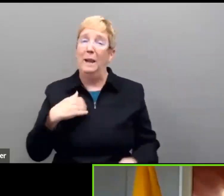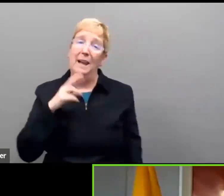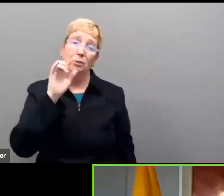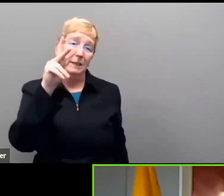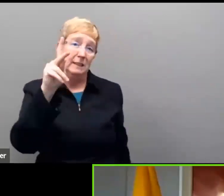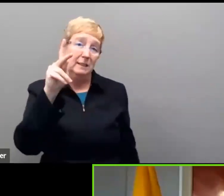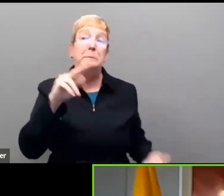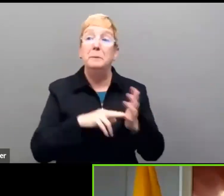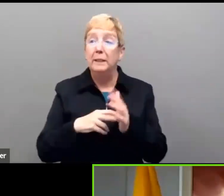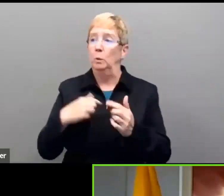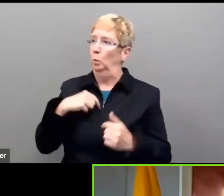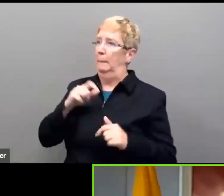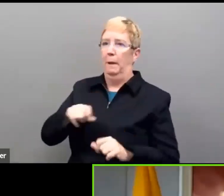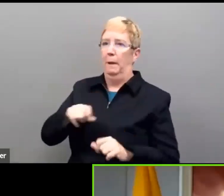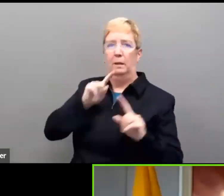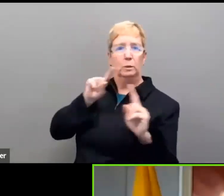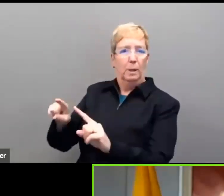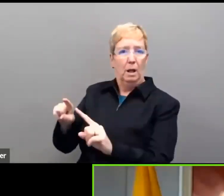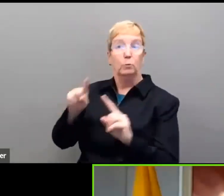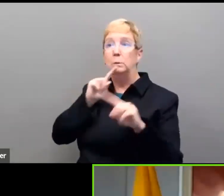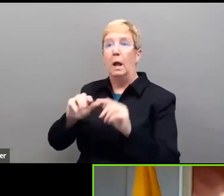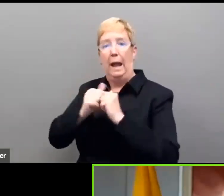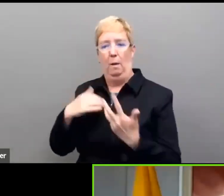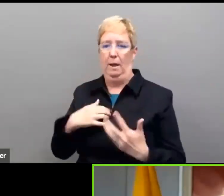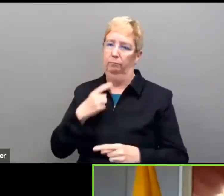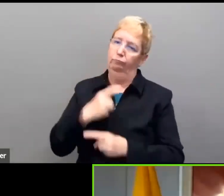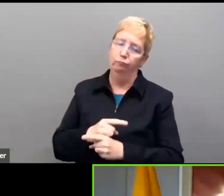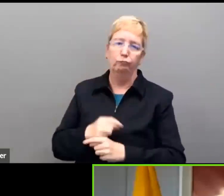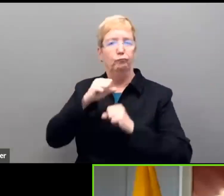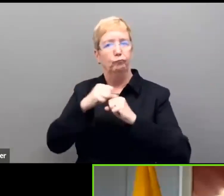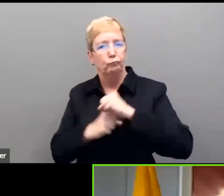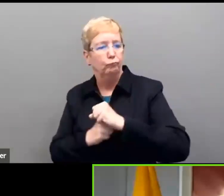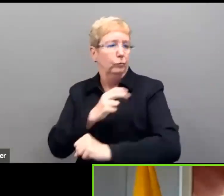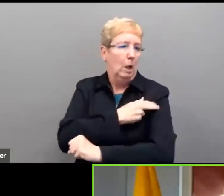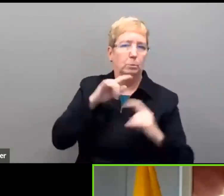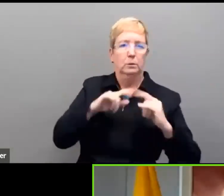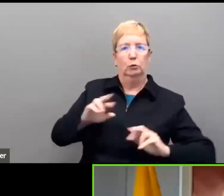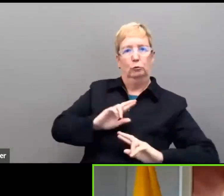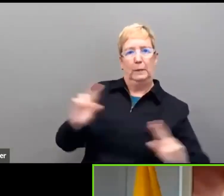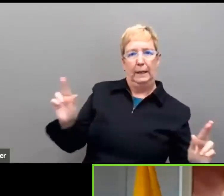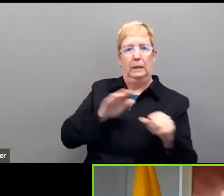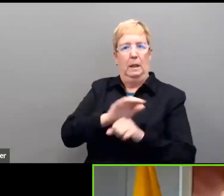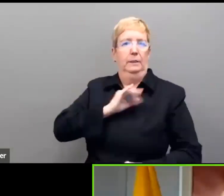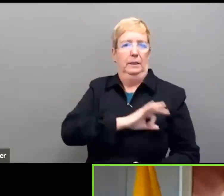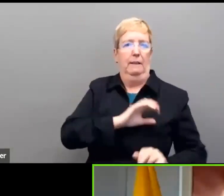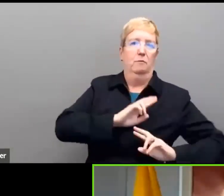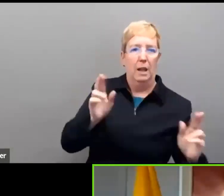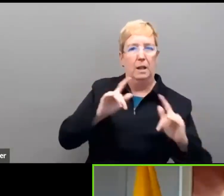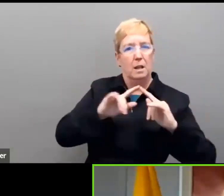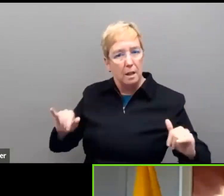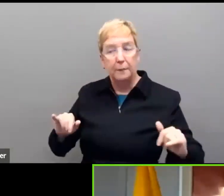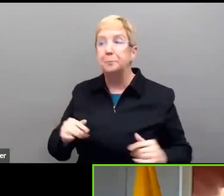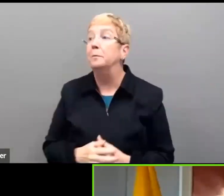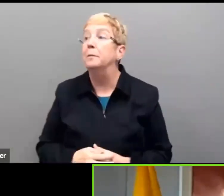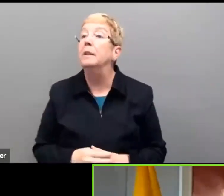condiciones subyacentes de Nuevo México. Tenemos la enfermedad respiratoria entre la población pediátrica